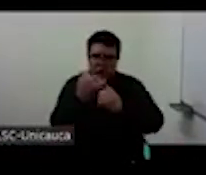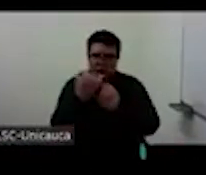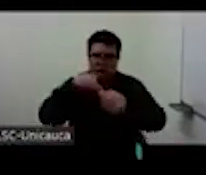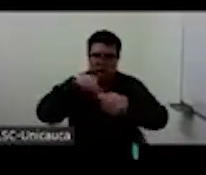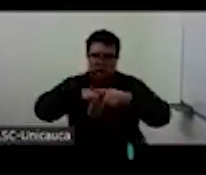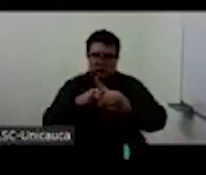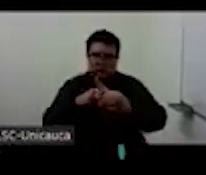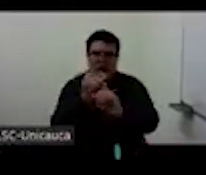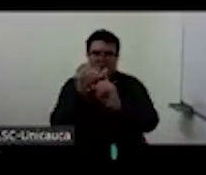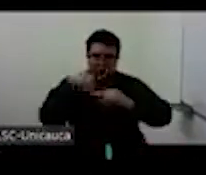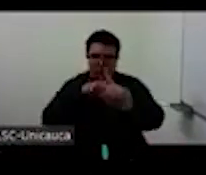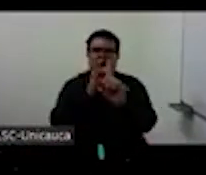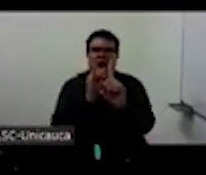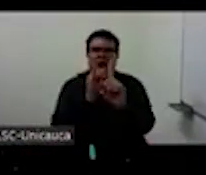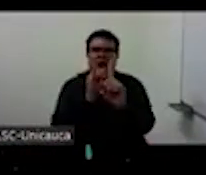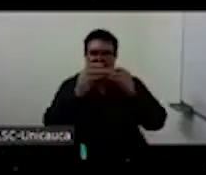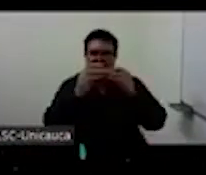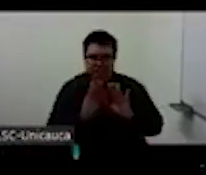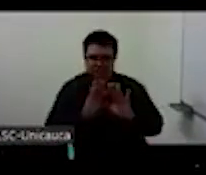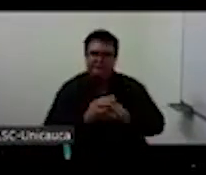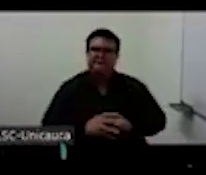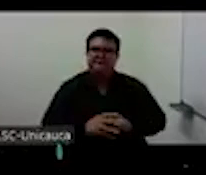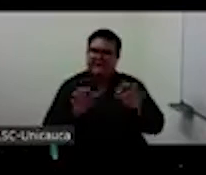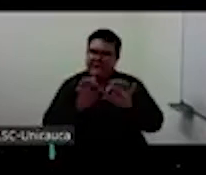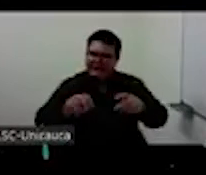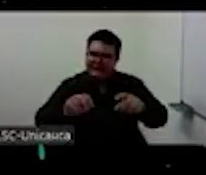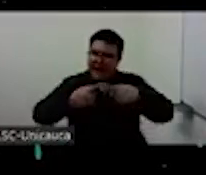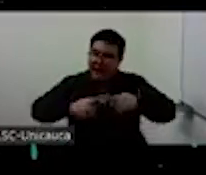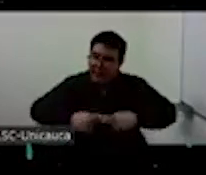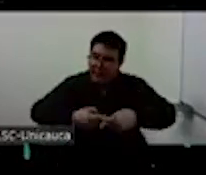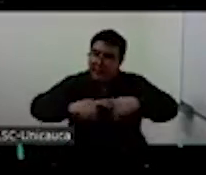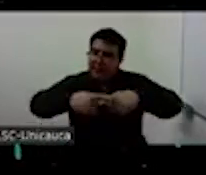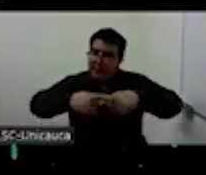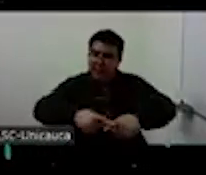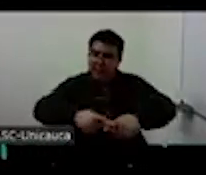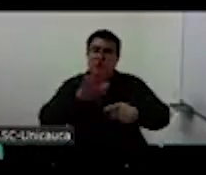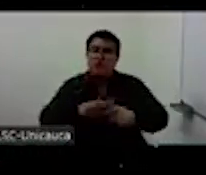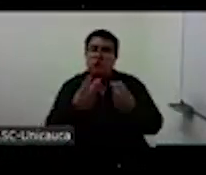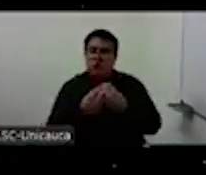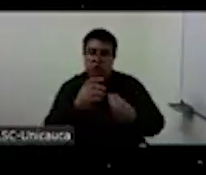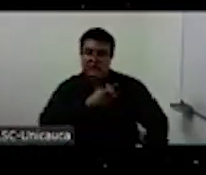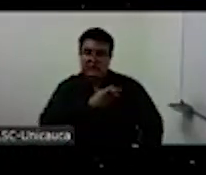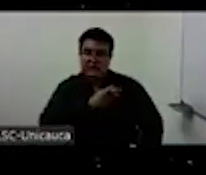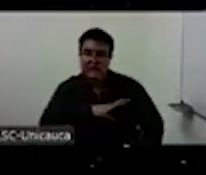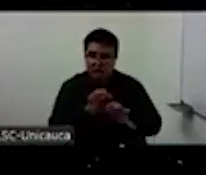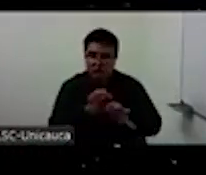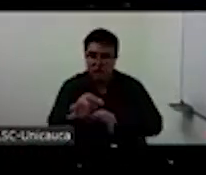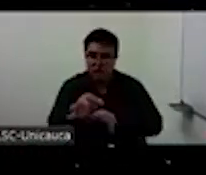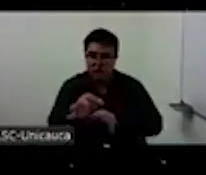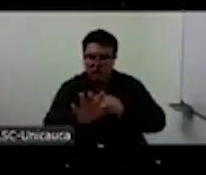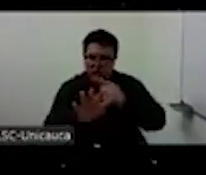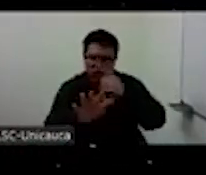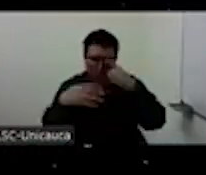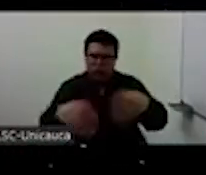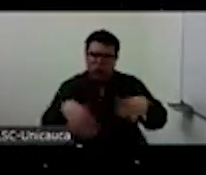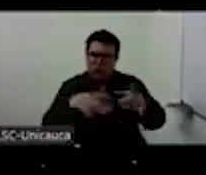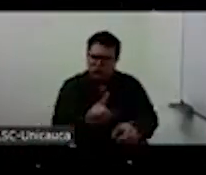Entonces, el tejido para el pueblo mapuche ha sido el soporte de la